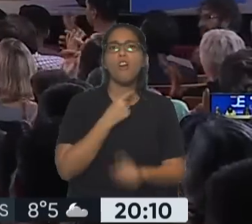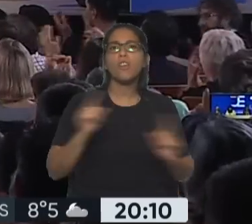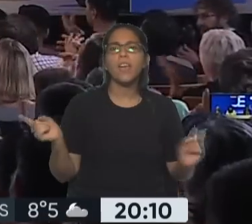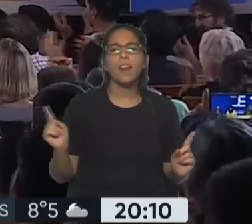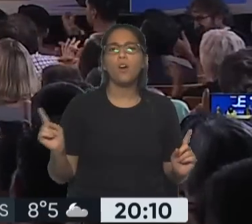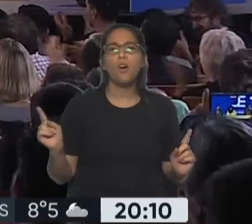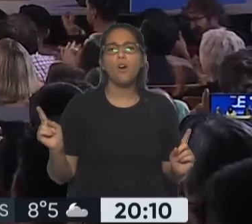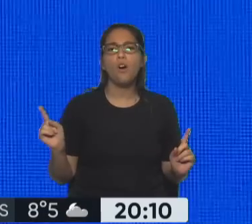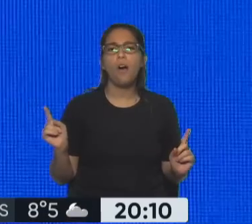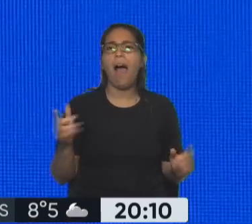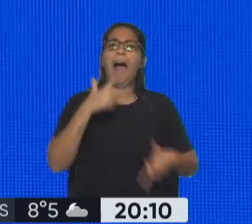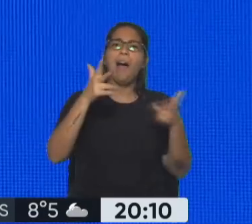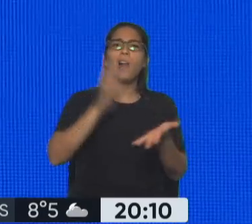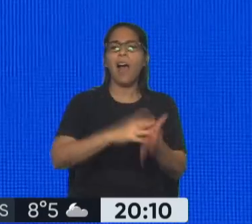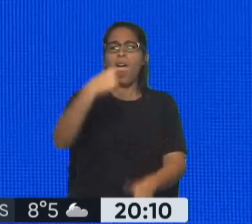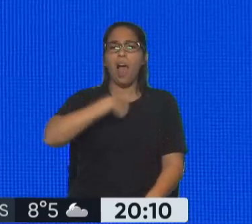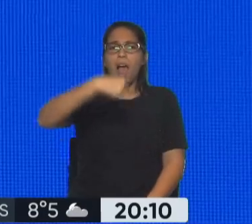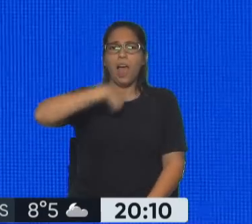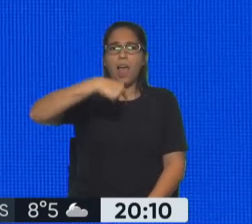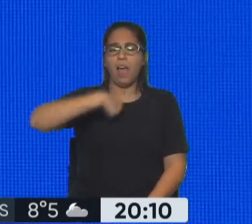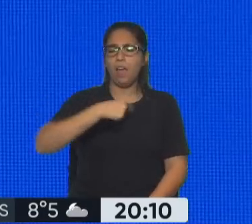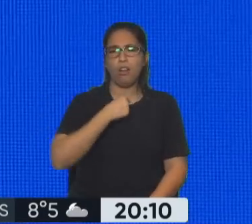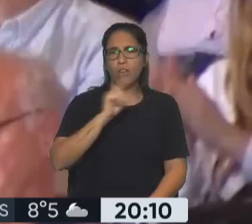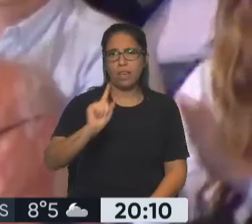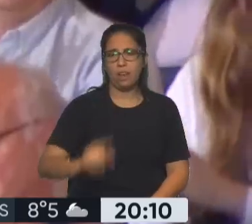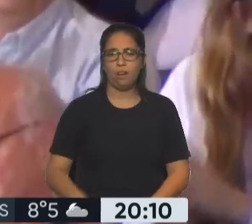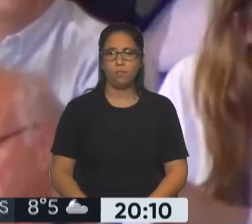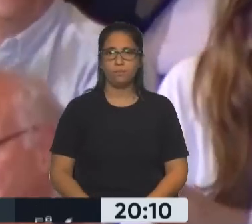ser autorreferencial.